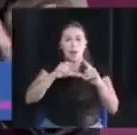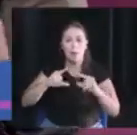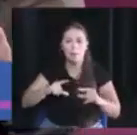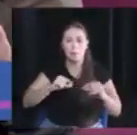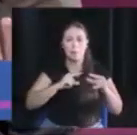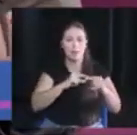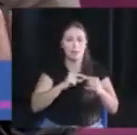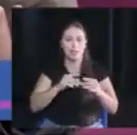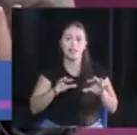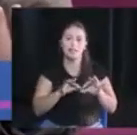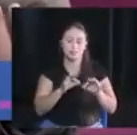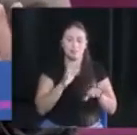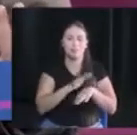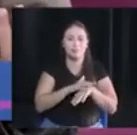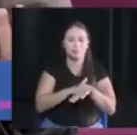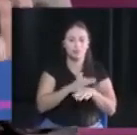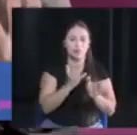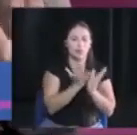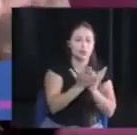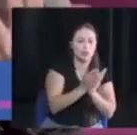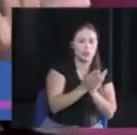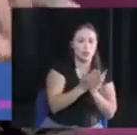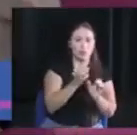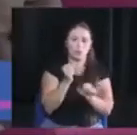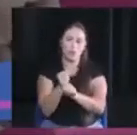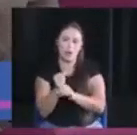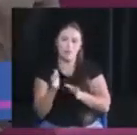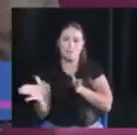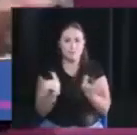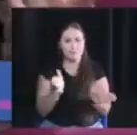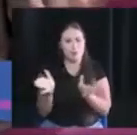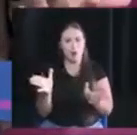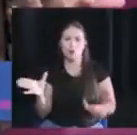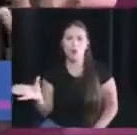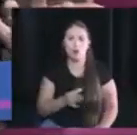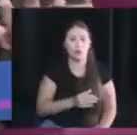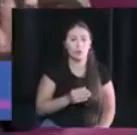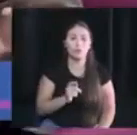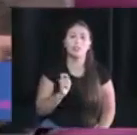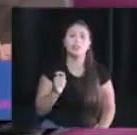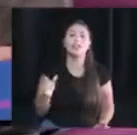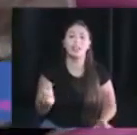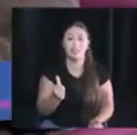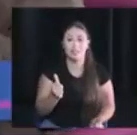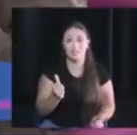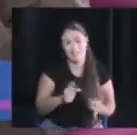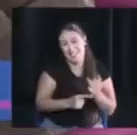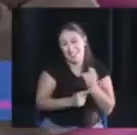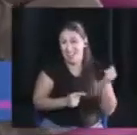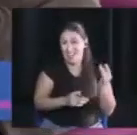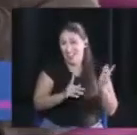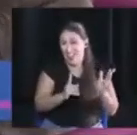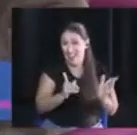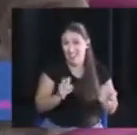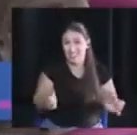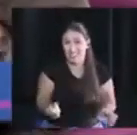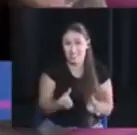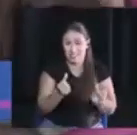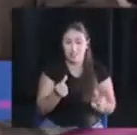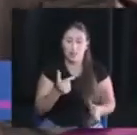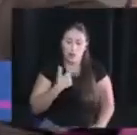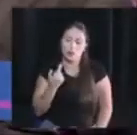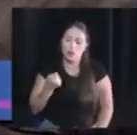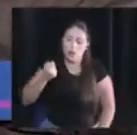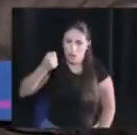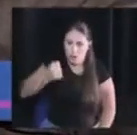combina trabajo y estudio. Todo el mundo. Y eso, ¿quién lo va a hacer si no lo hace la izquierda? Nosotros que